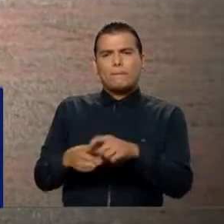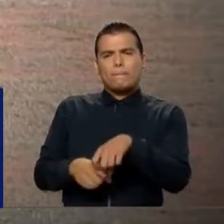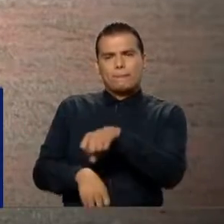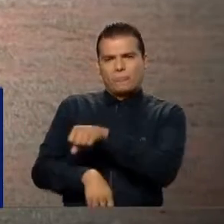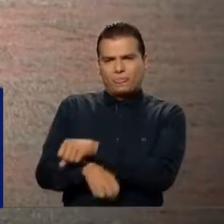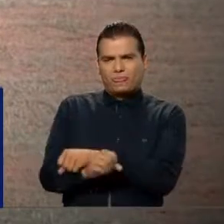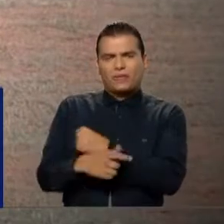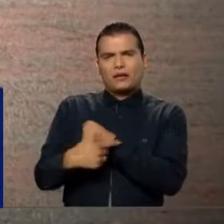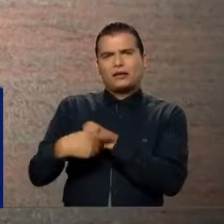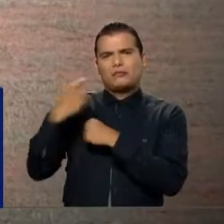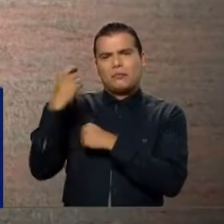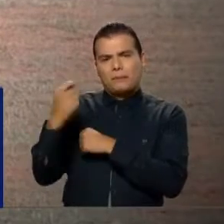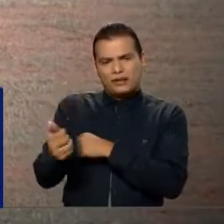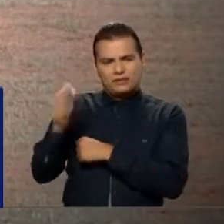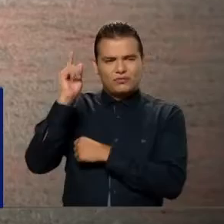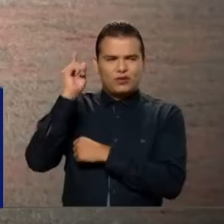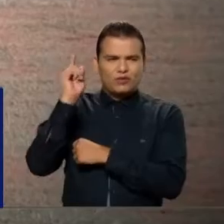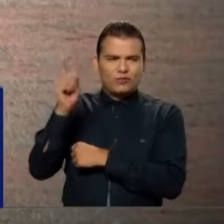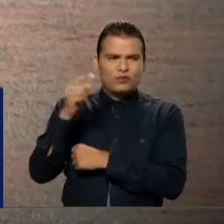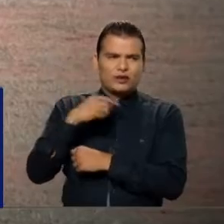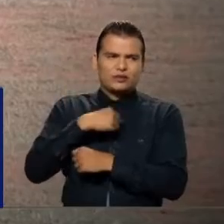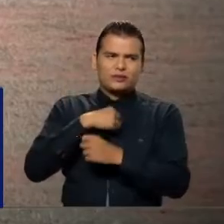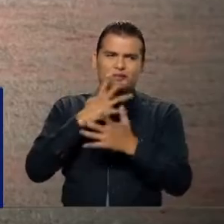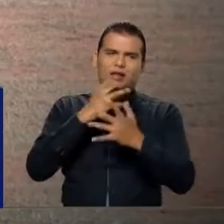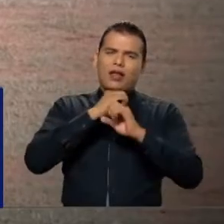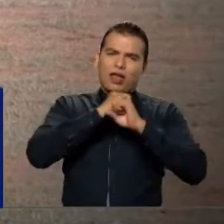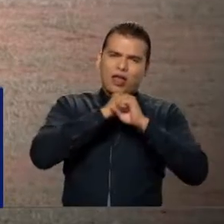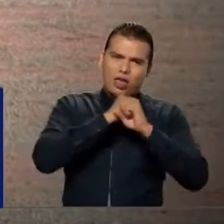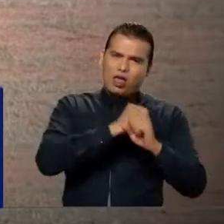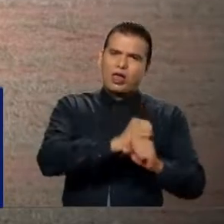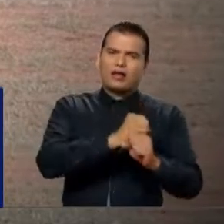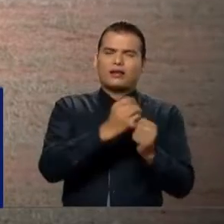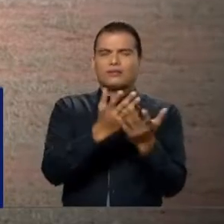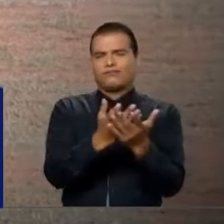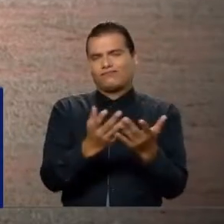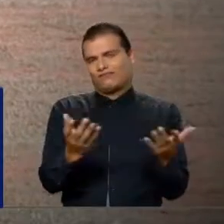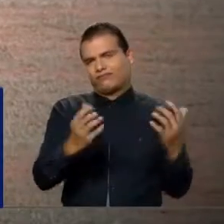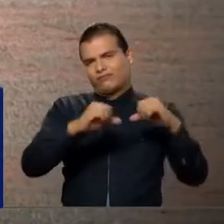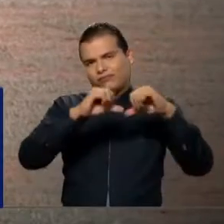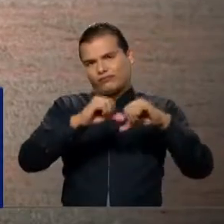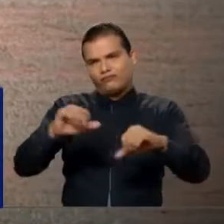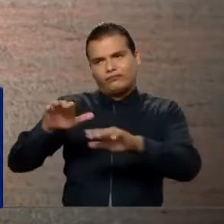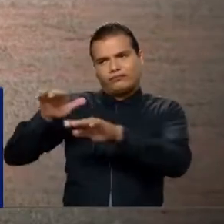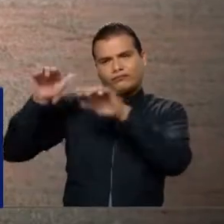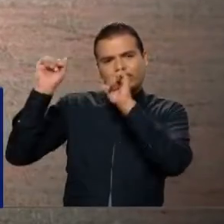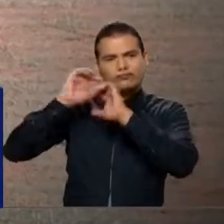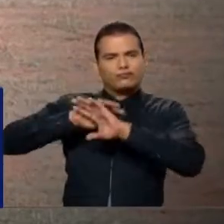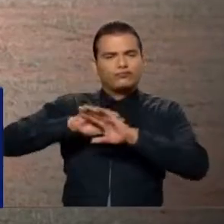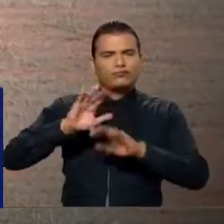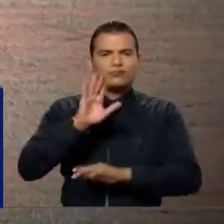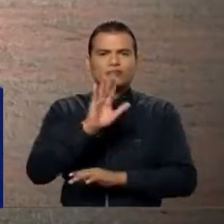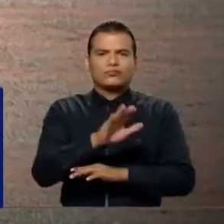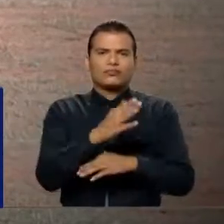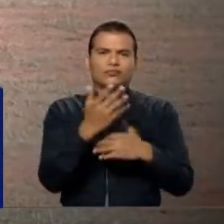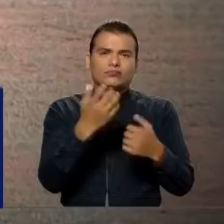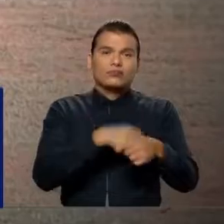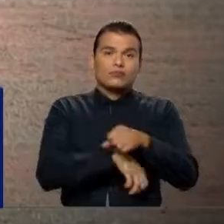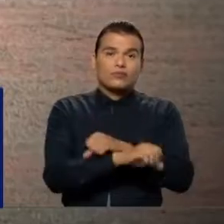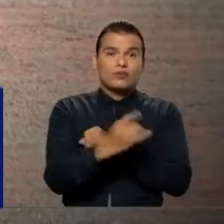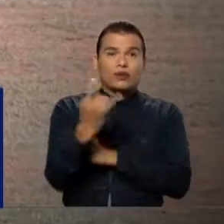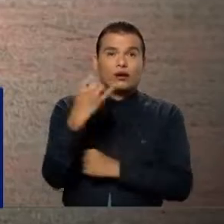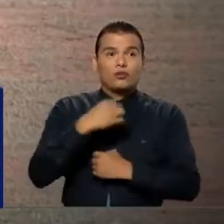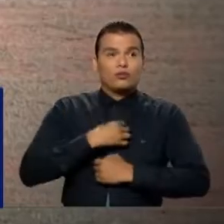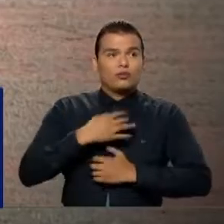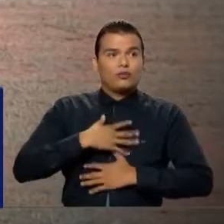y pues con pues lo mismo por caer en las calles, abandoné la oportunidad de jugar en el Cali,